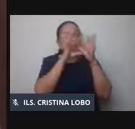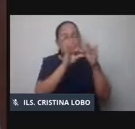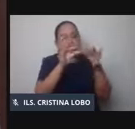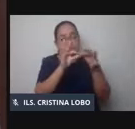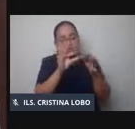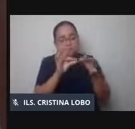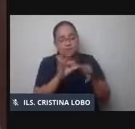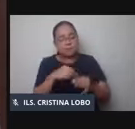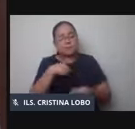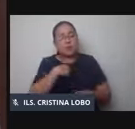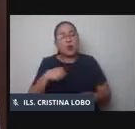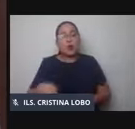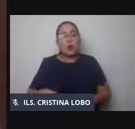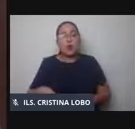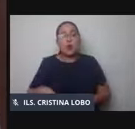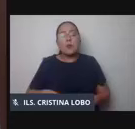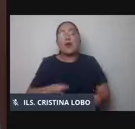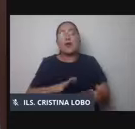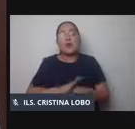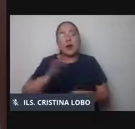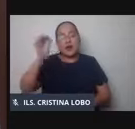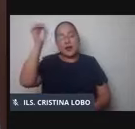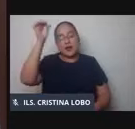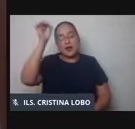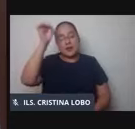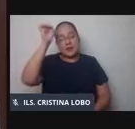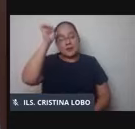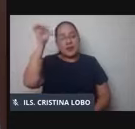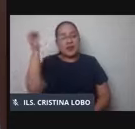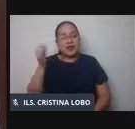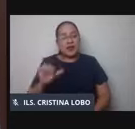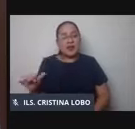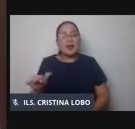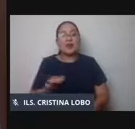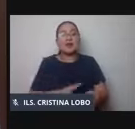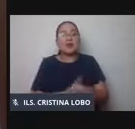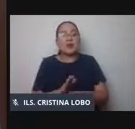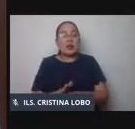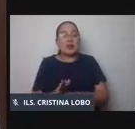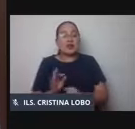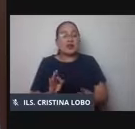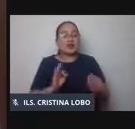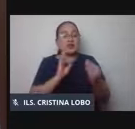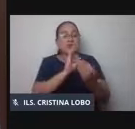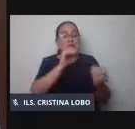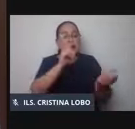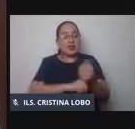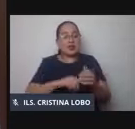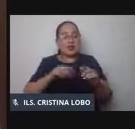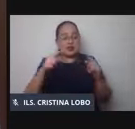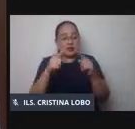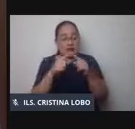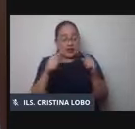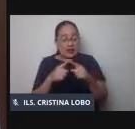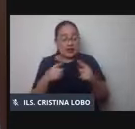digamos, de confesión o de sanación a través de un ámbito de este tipo. Sin